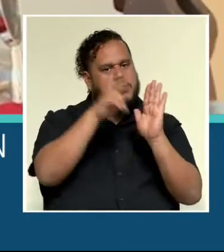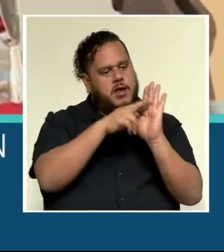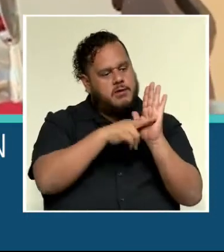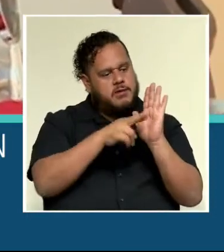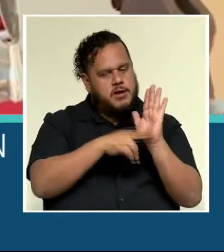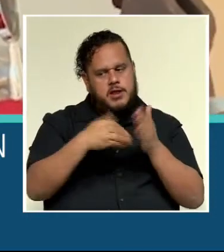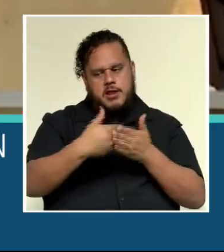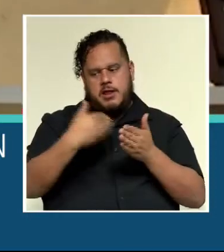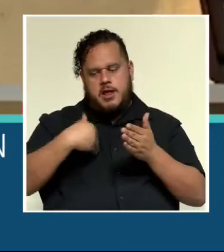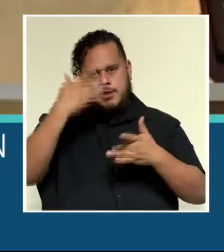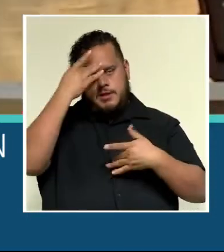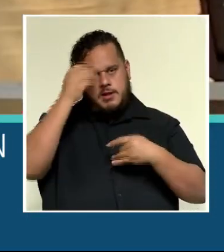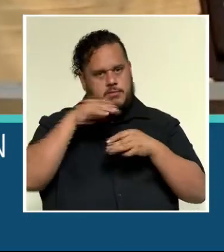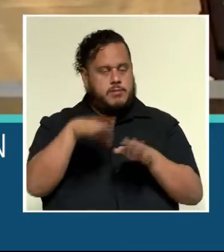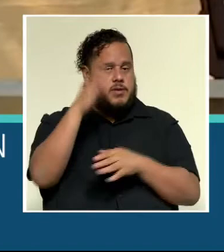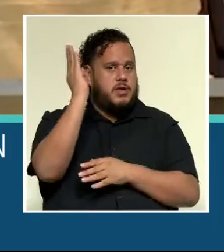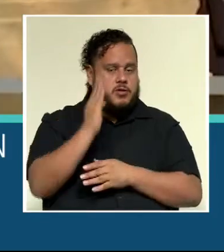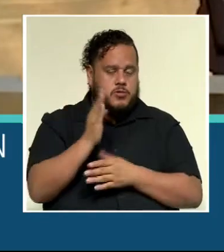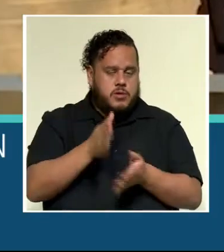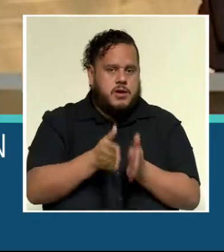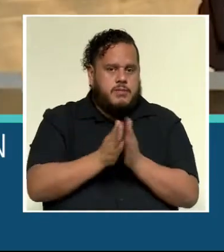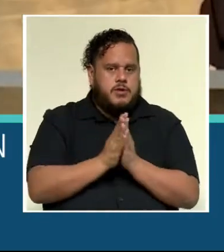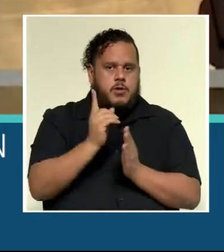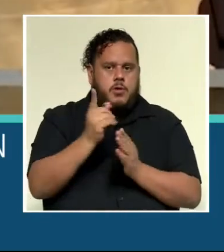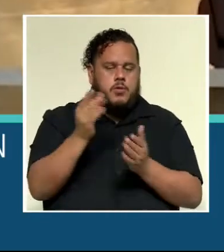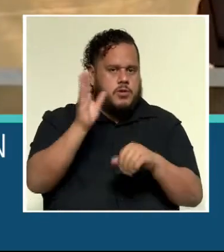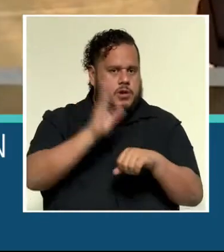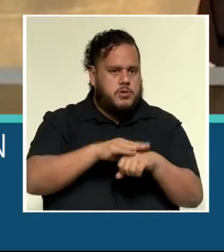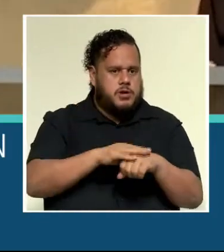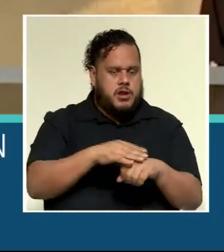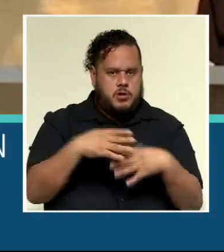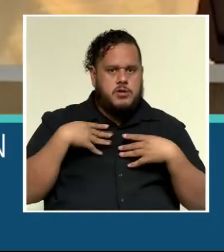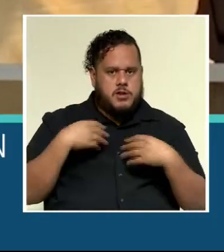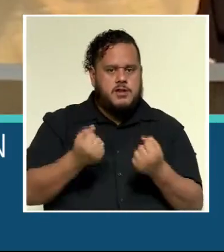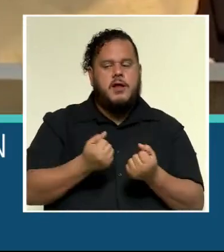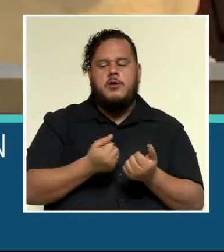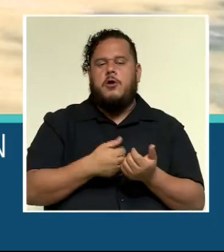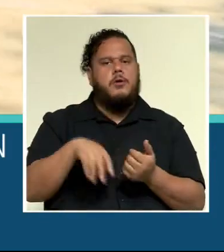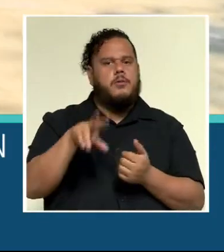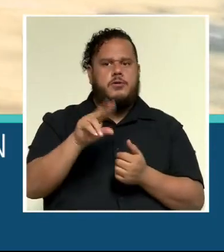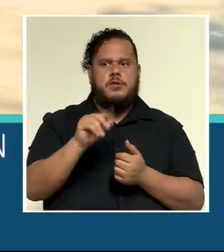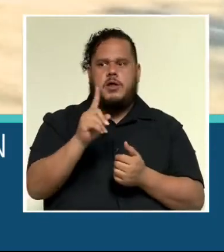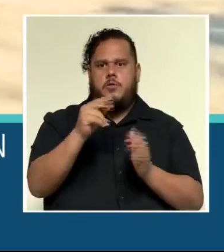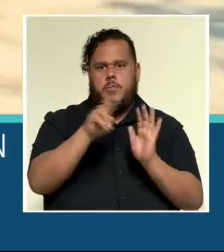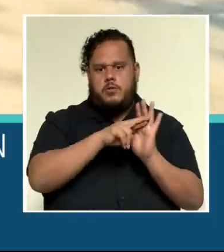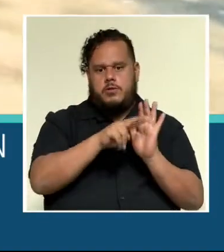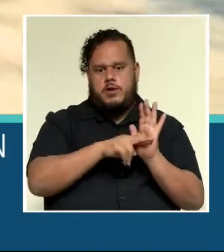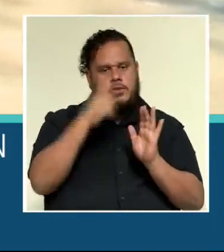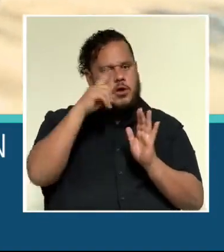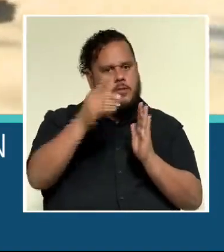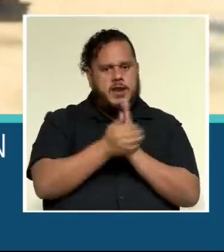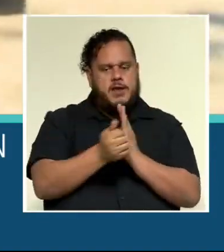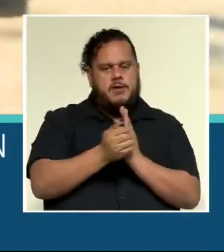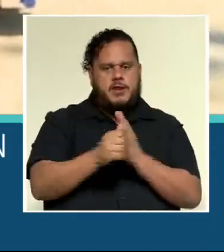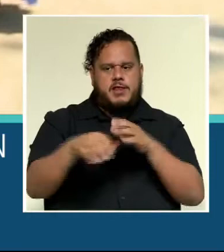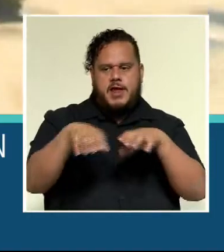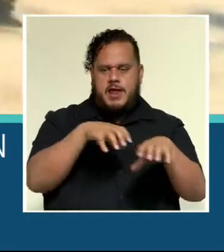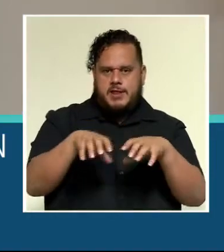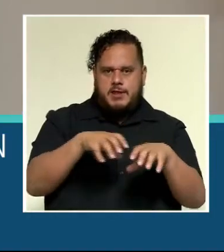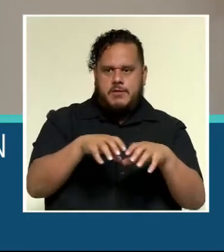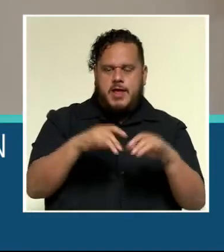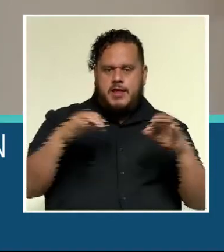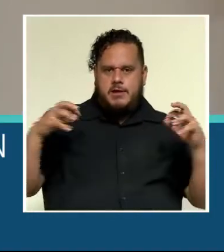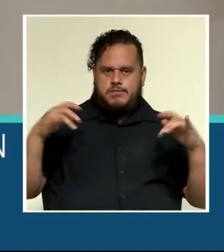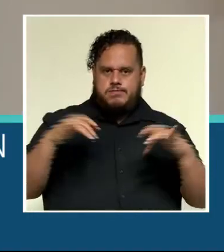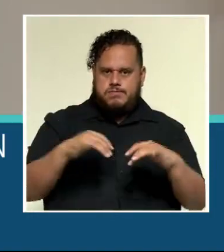previo a la pandemia nunca ha solicitado una autorización sanitaria por no ser un requisito para habilitar eventos de concentración masiva.